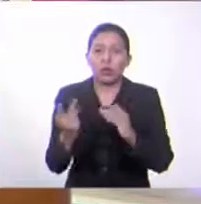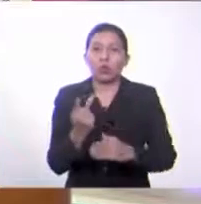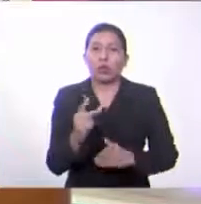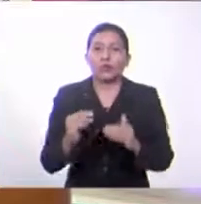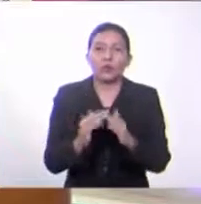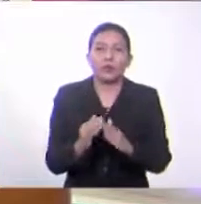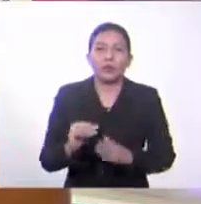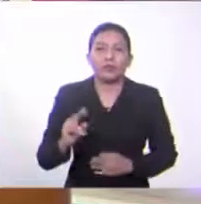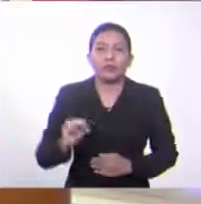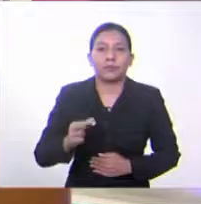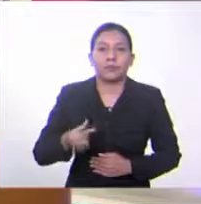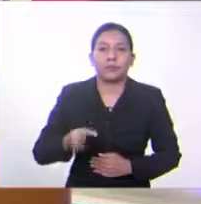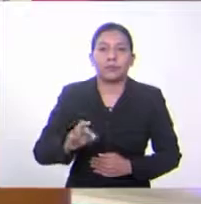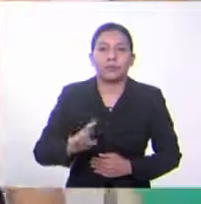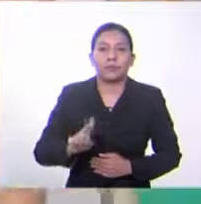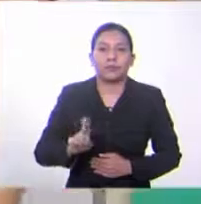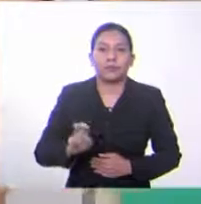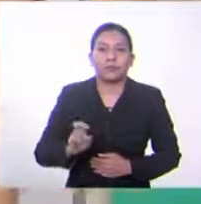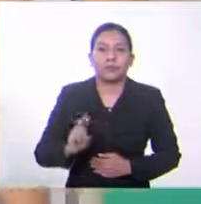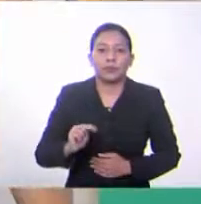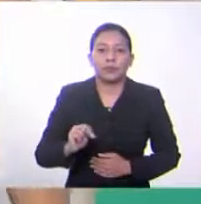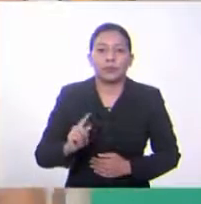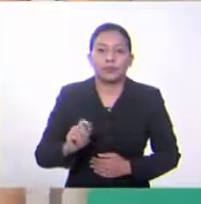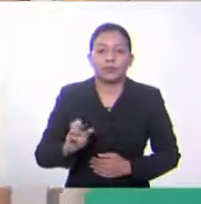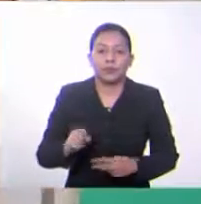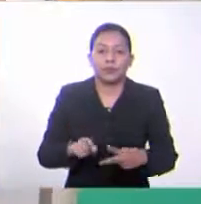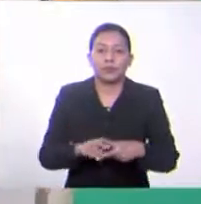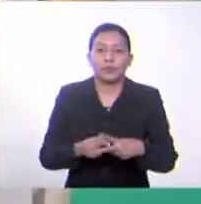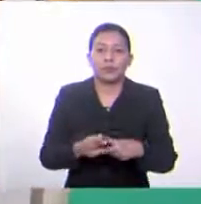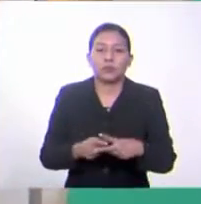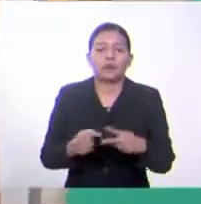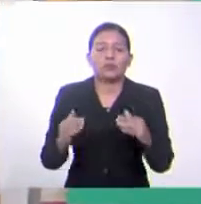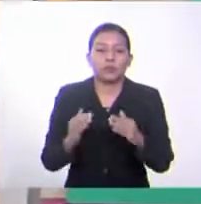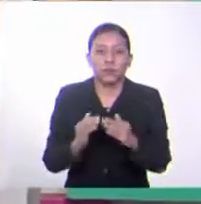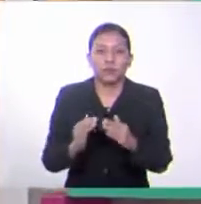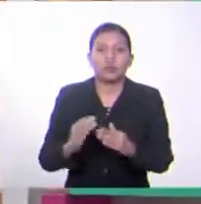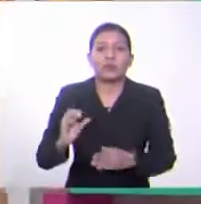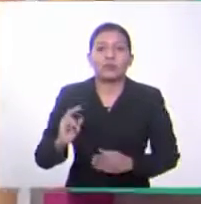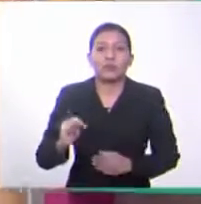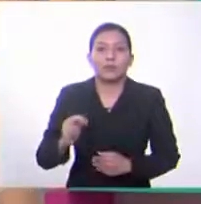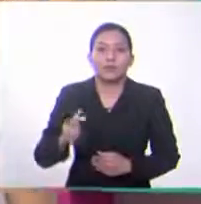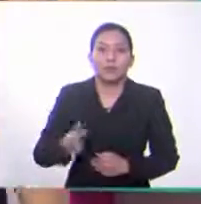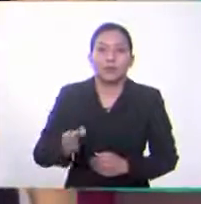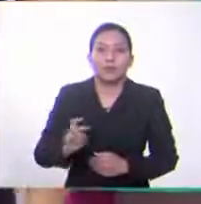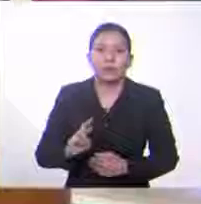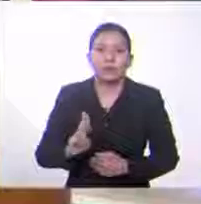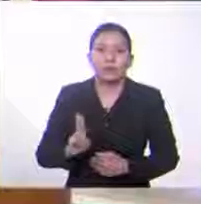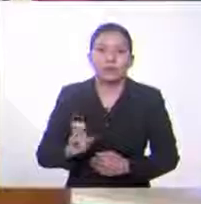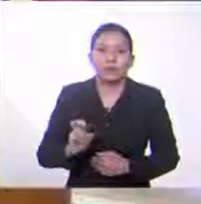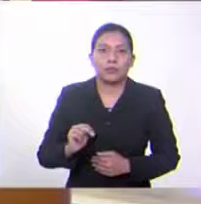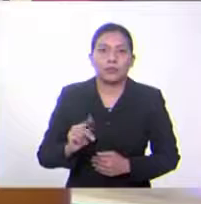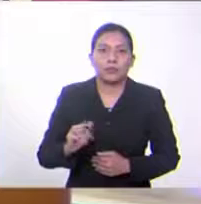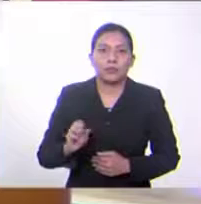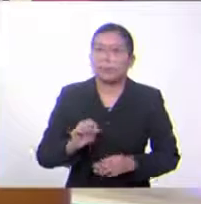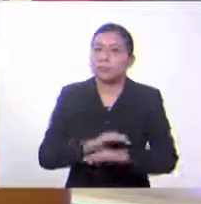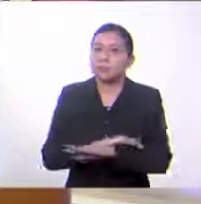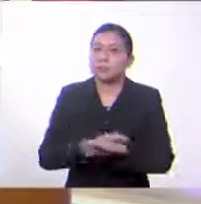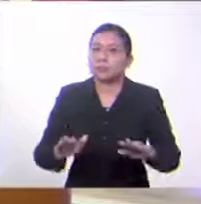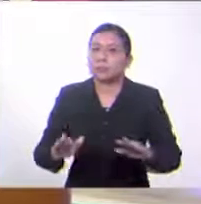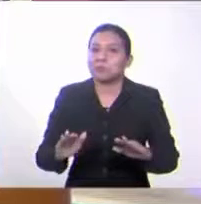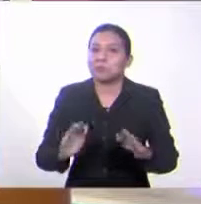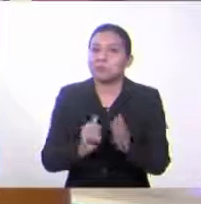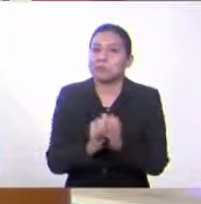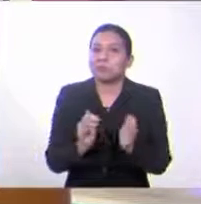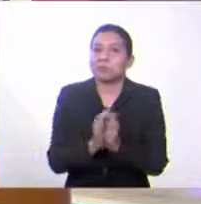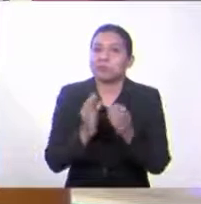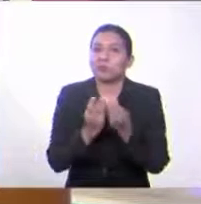y por lo tanto sus ángulos correspondientes son iguales. Muy bien. Ahora sí, hemos terminado nuestro problema.